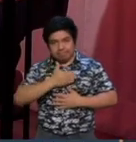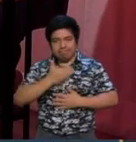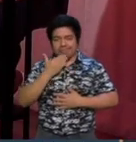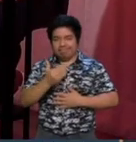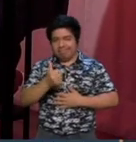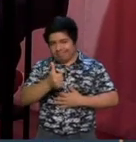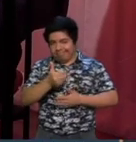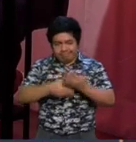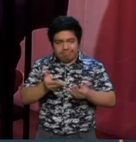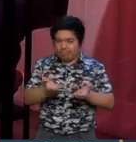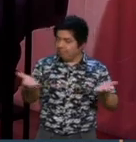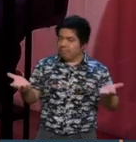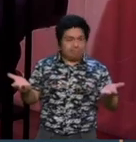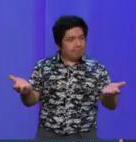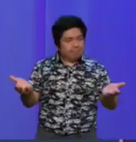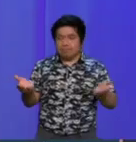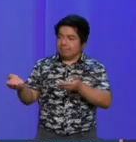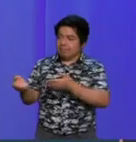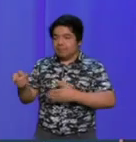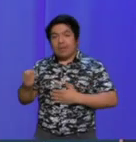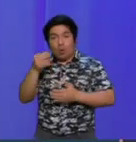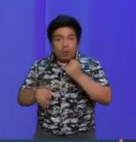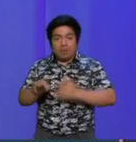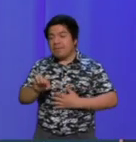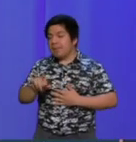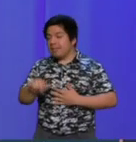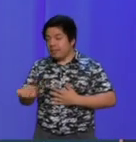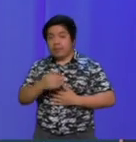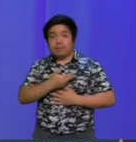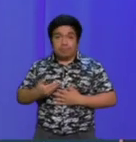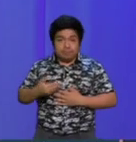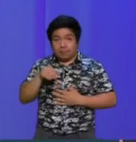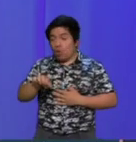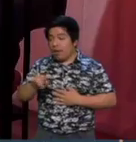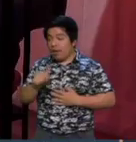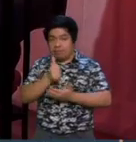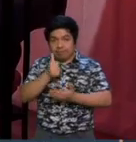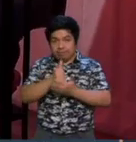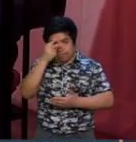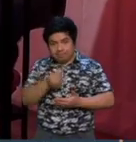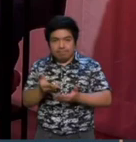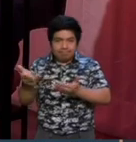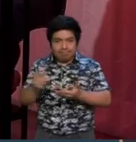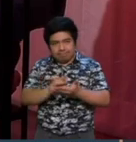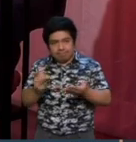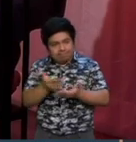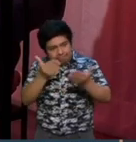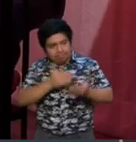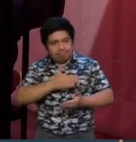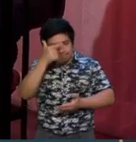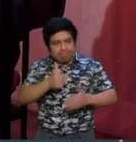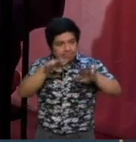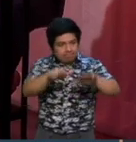contigo y también con mis colegas. Y finalmente Sebastián Ramírez, presidente de Morena en la Ciudad de México. Mucho gusto, buenas noches a todo el